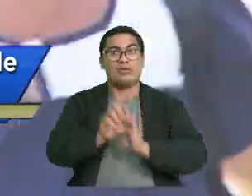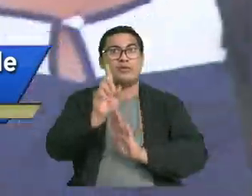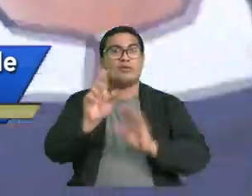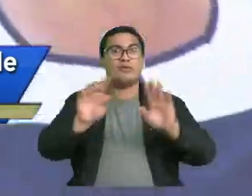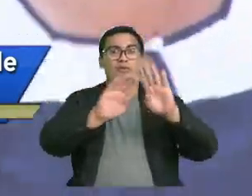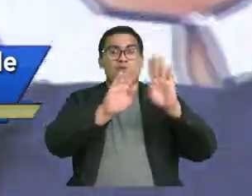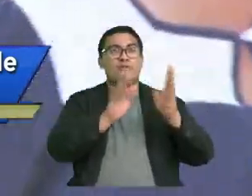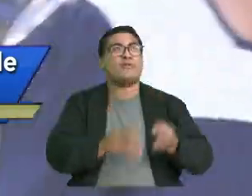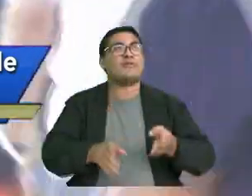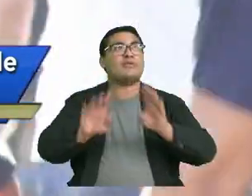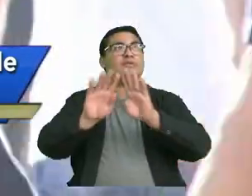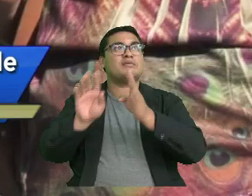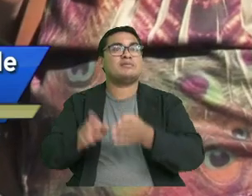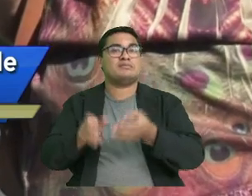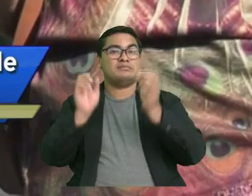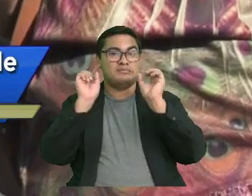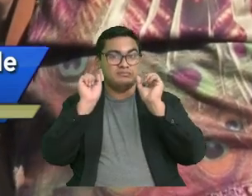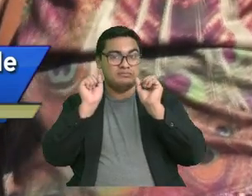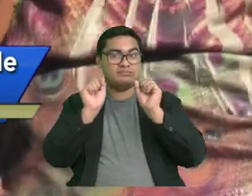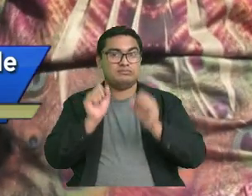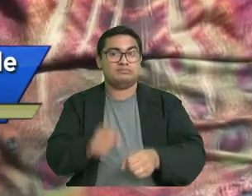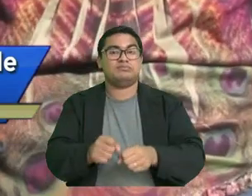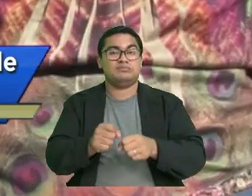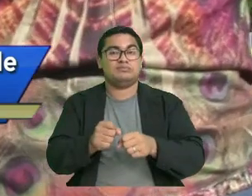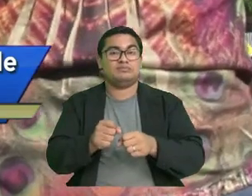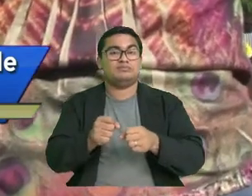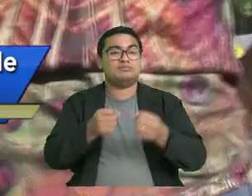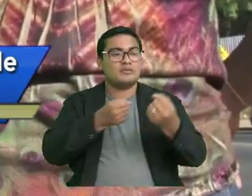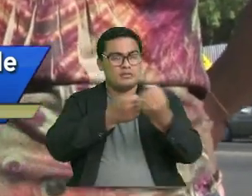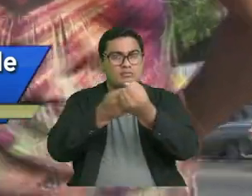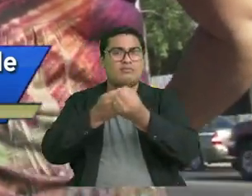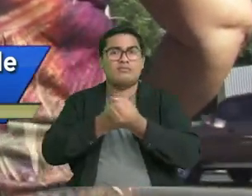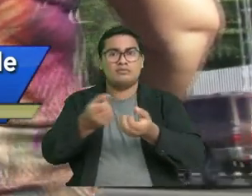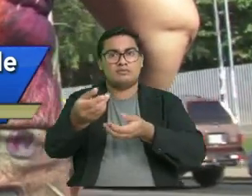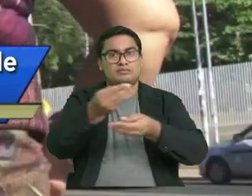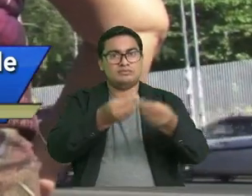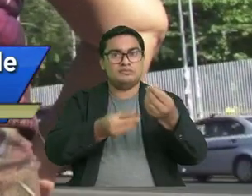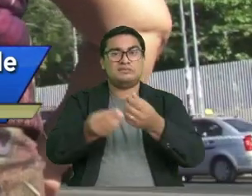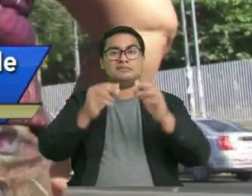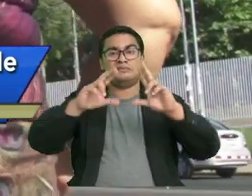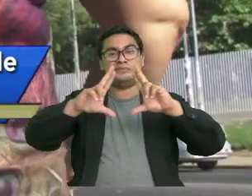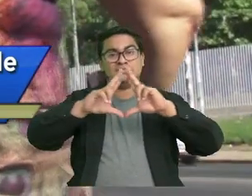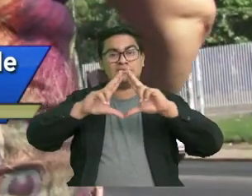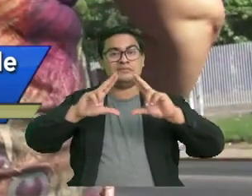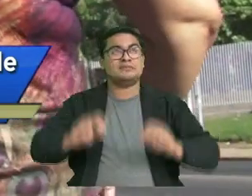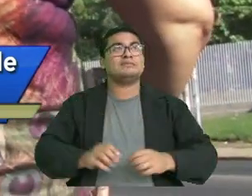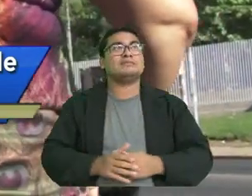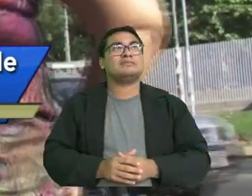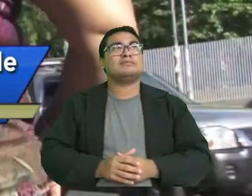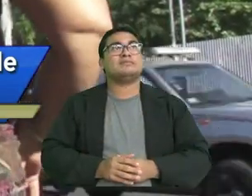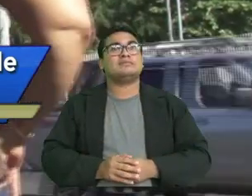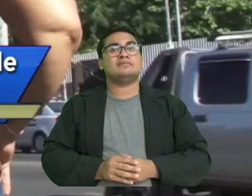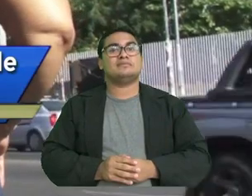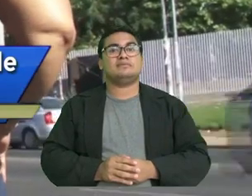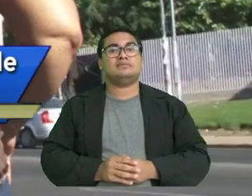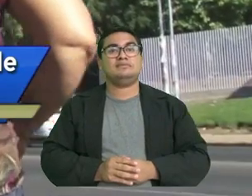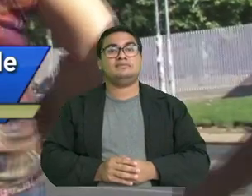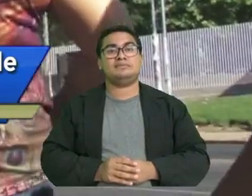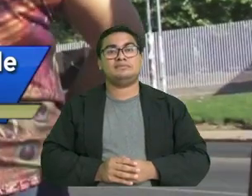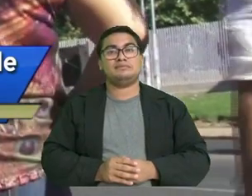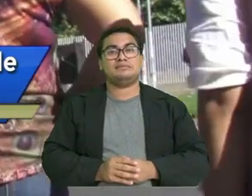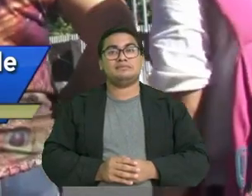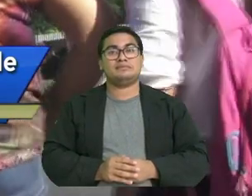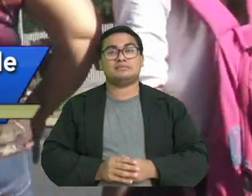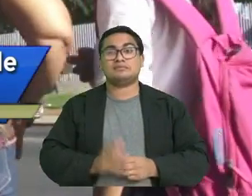la mujer pueda aportarle a la economía de este país. Y en este sentido